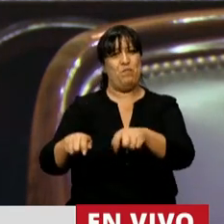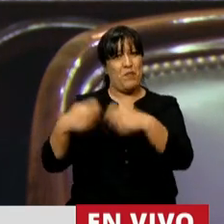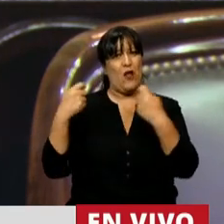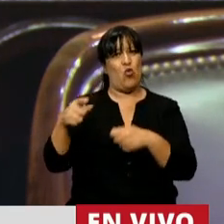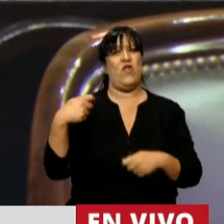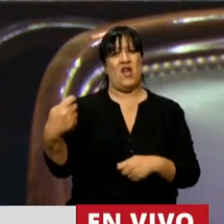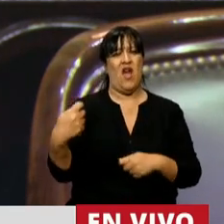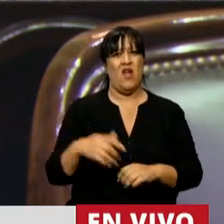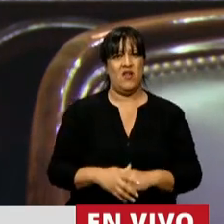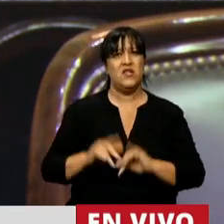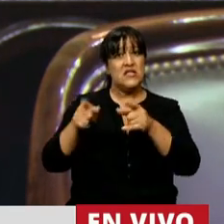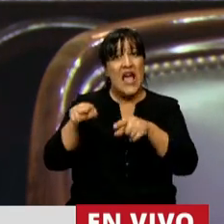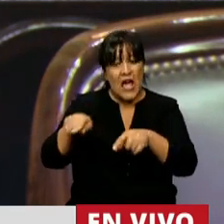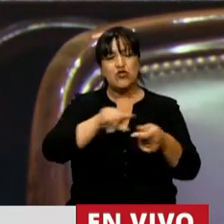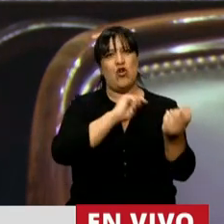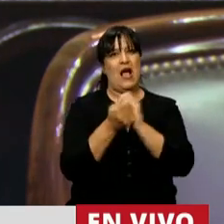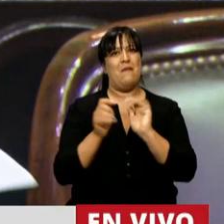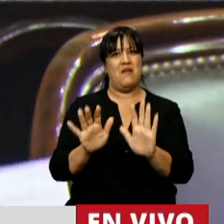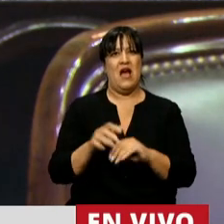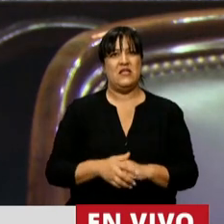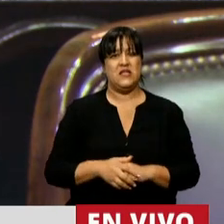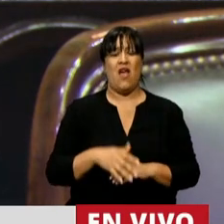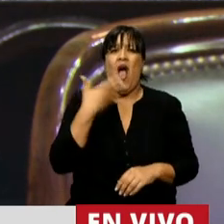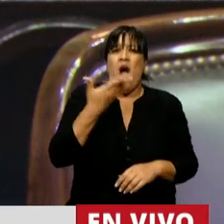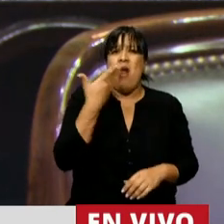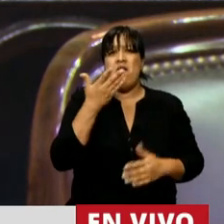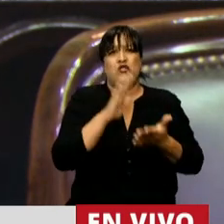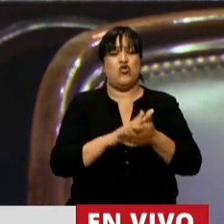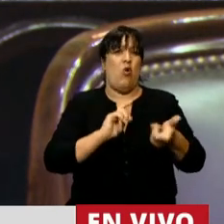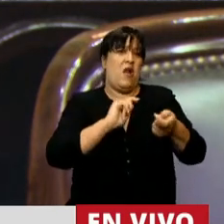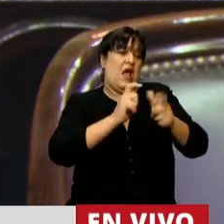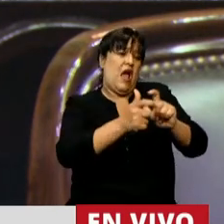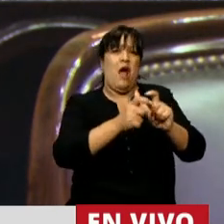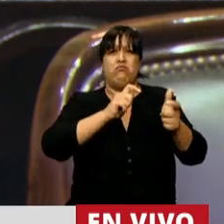porque en eso nos han transformado. Dejen de hablar de movilidad